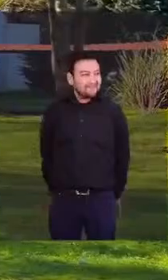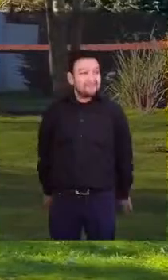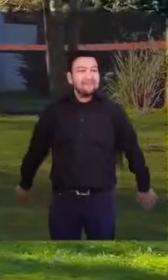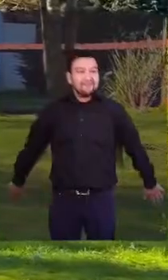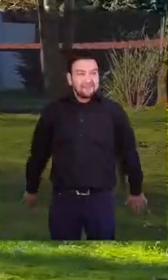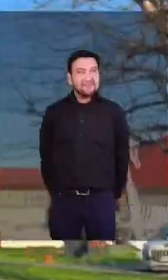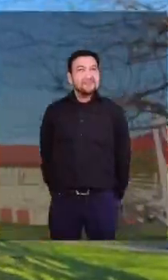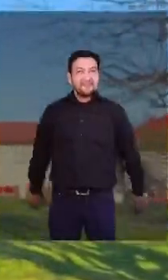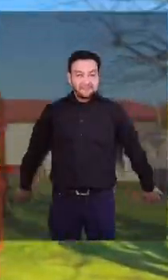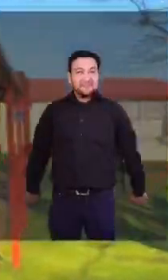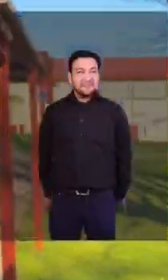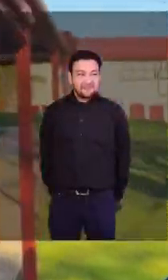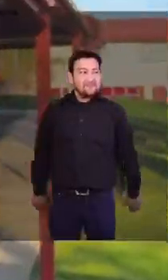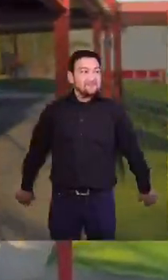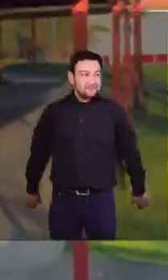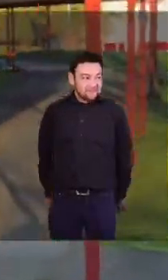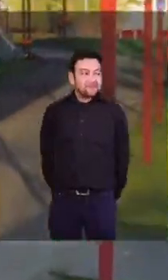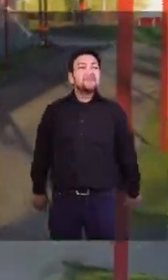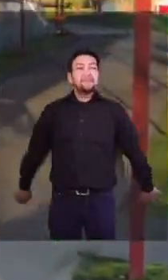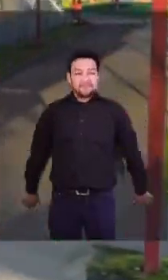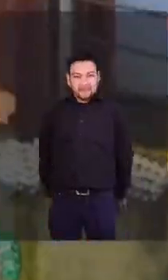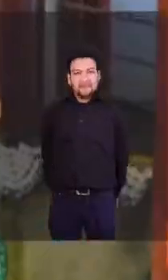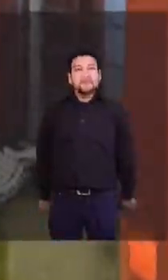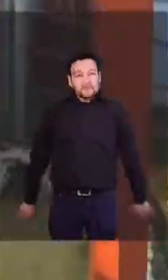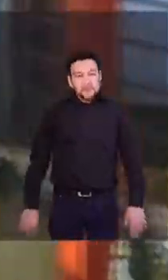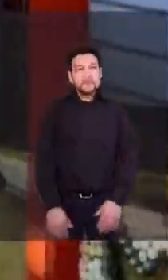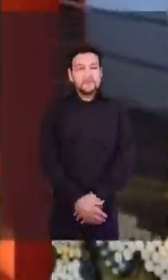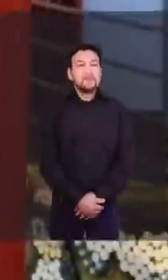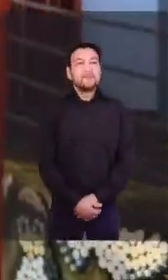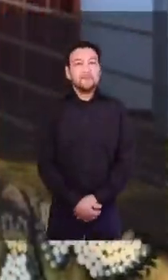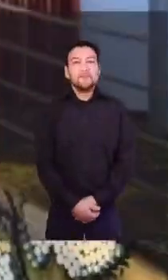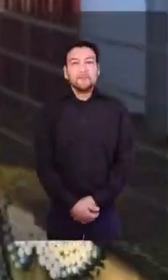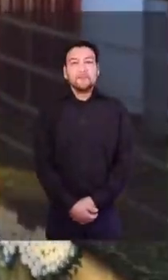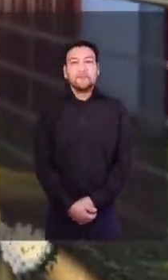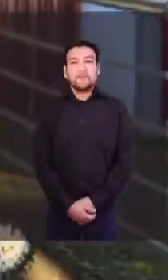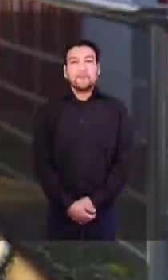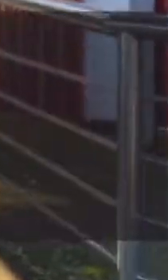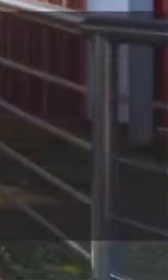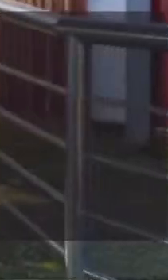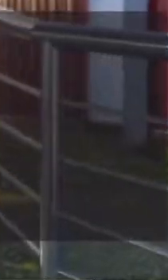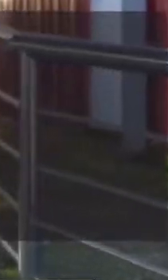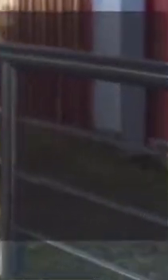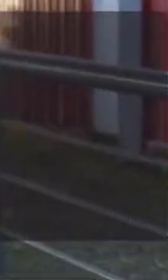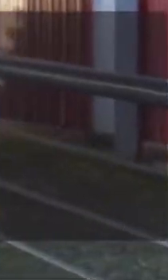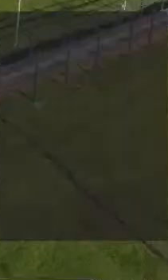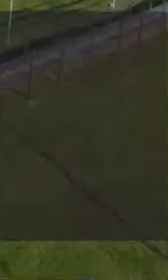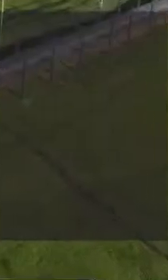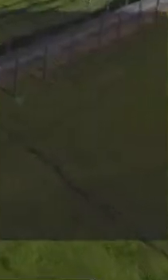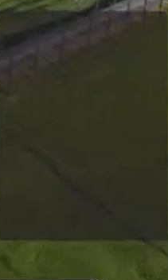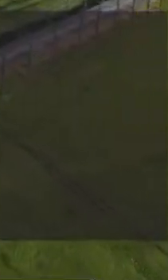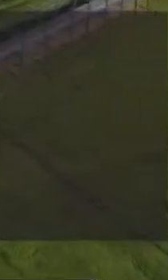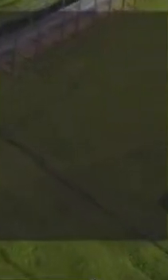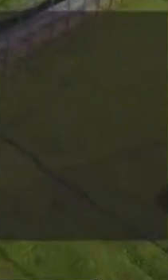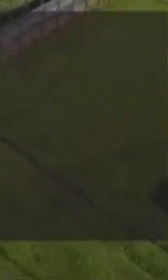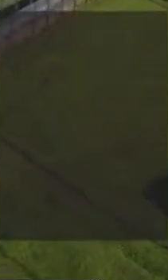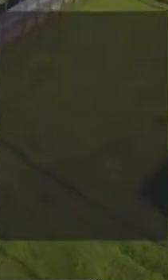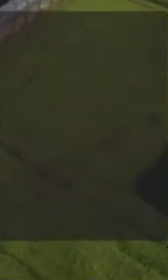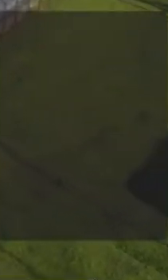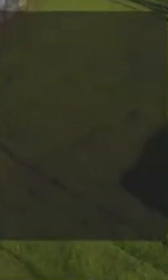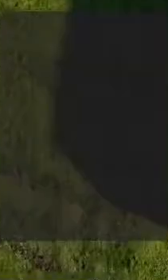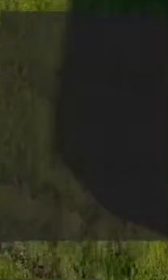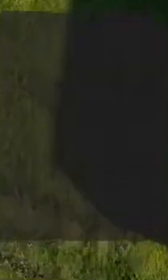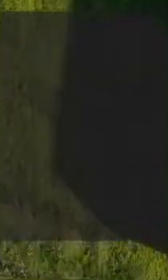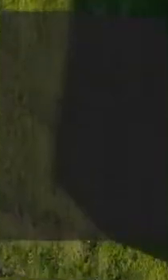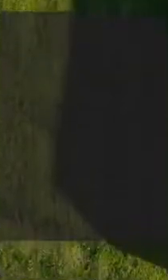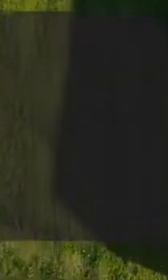en investigación e innovación, estimulando la curiosidad y el espíritu crítico para ayudarte a alcanzar tus metas